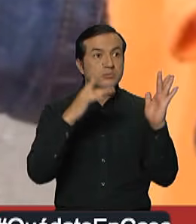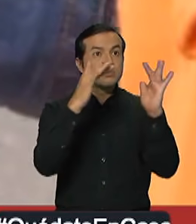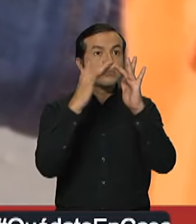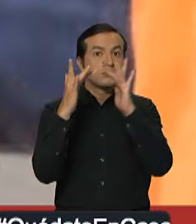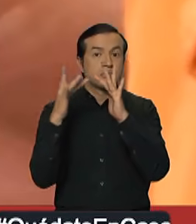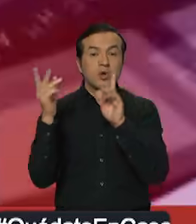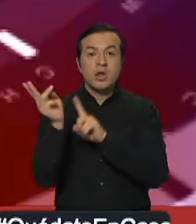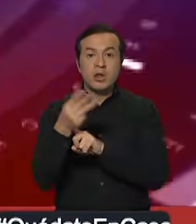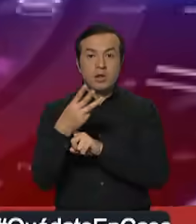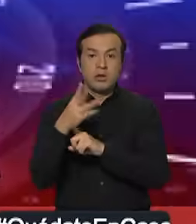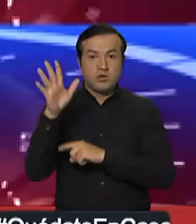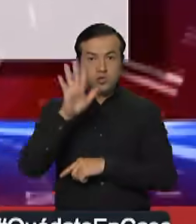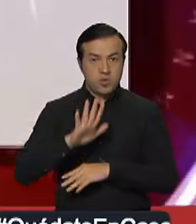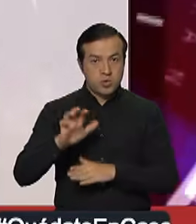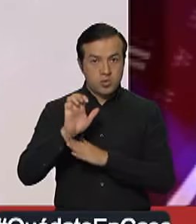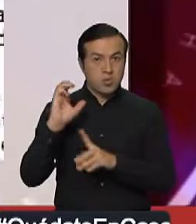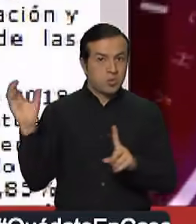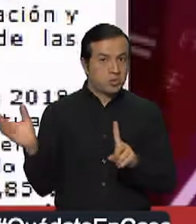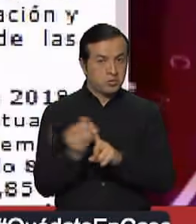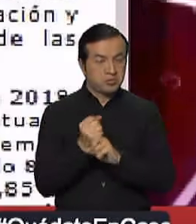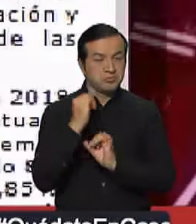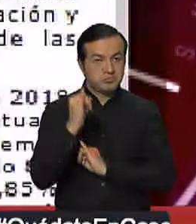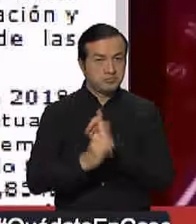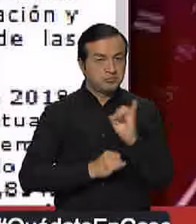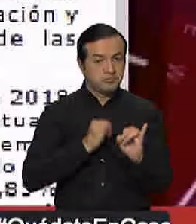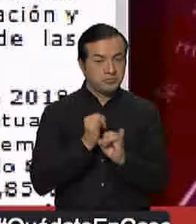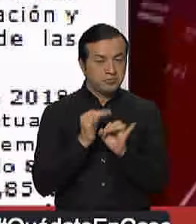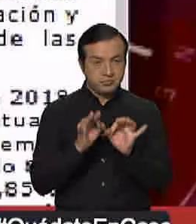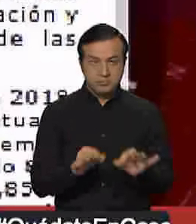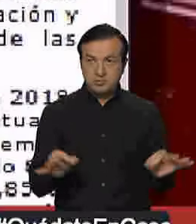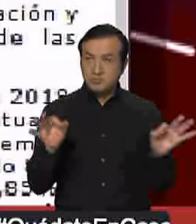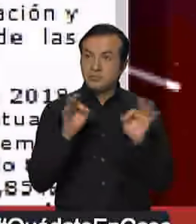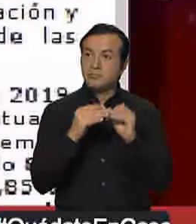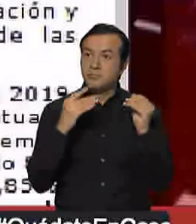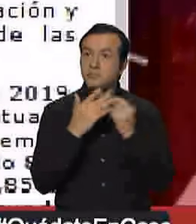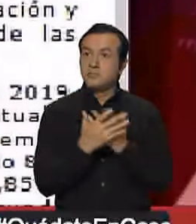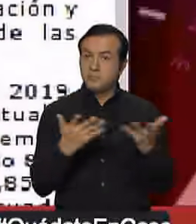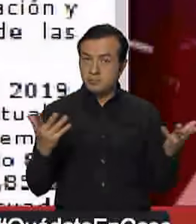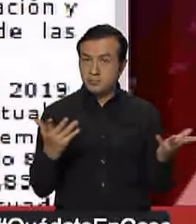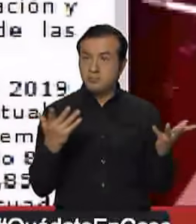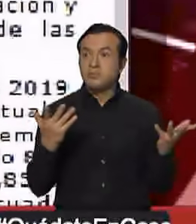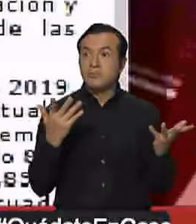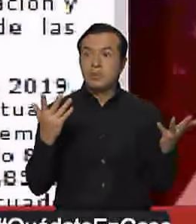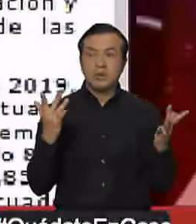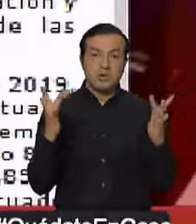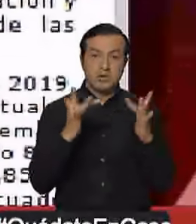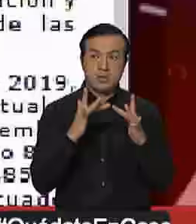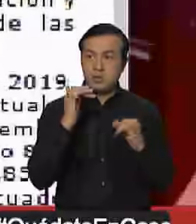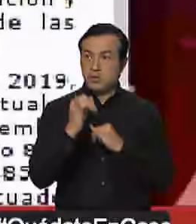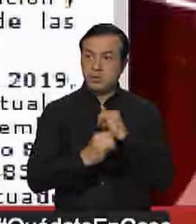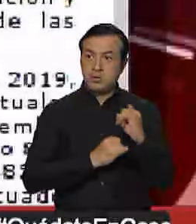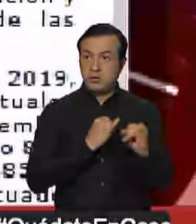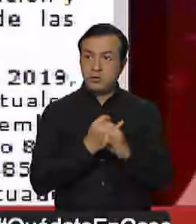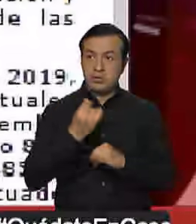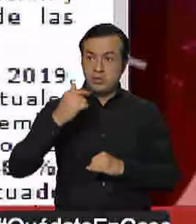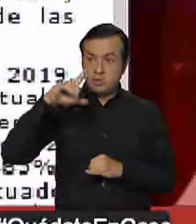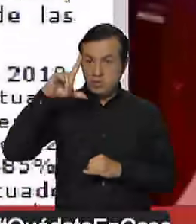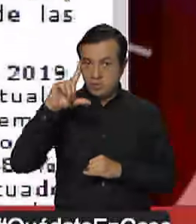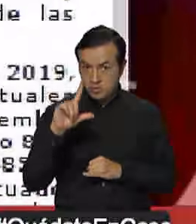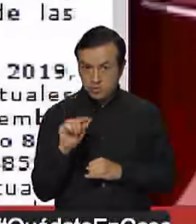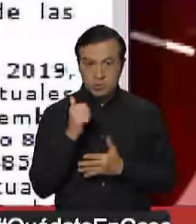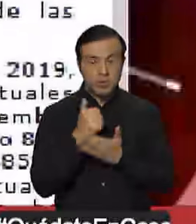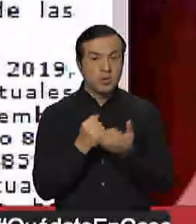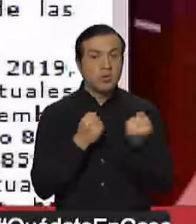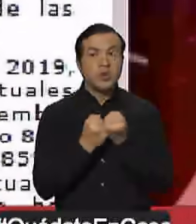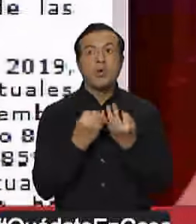escala nacional, un logro internacional importante. Fue de las tarifas de roaming internacional y que bajaran y que